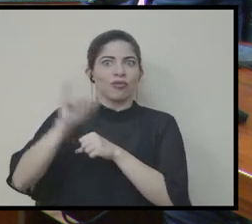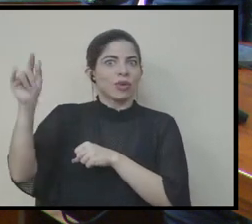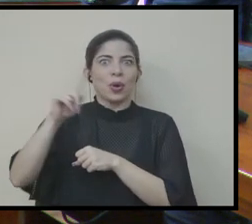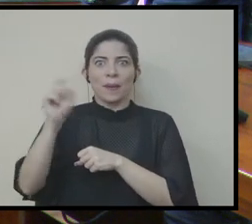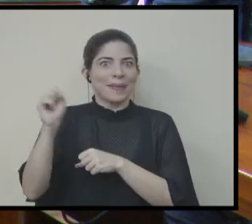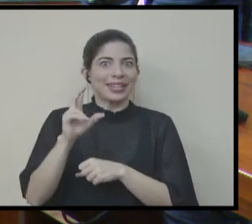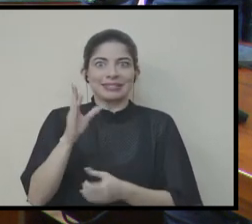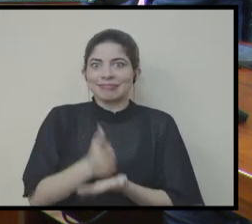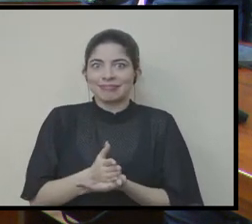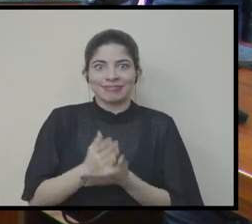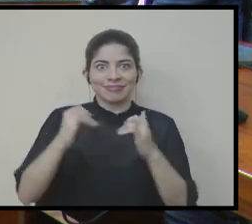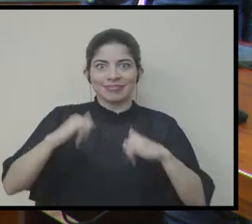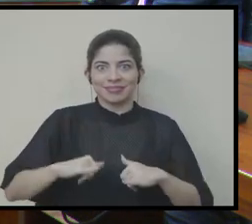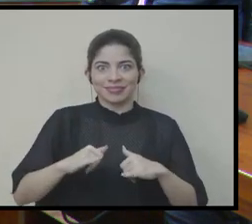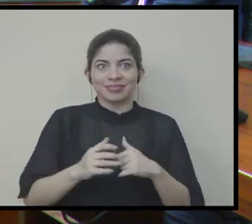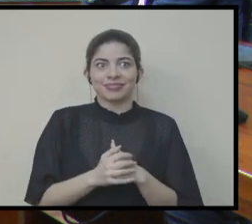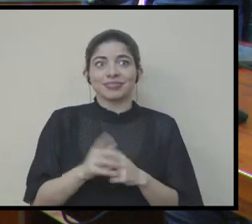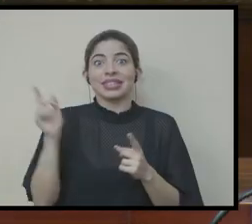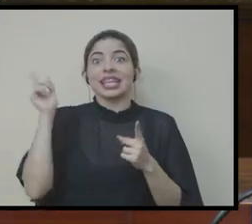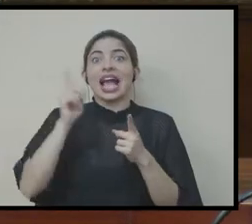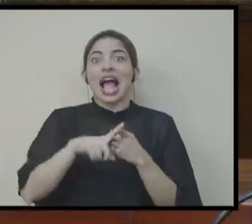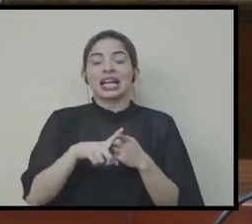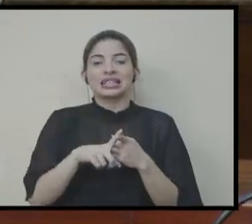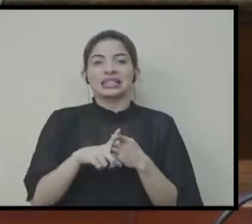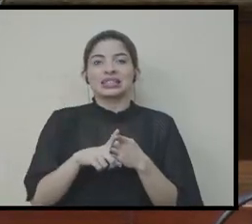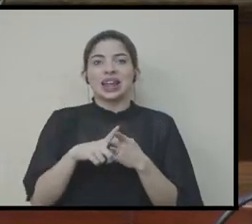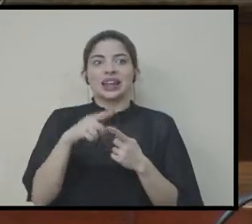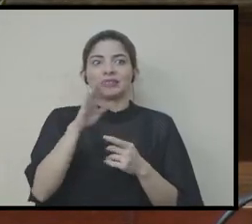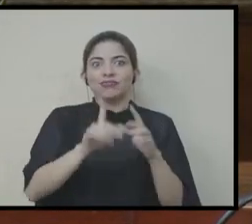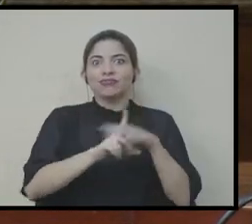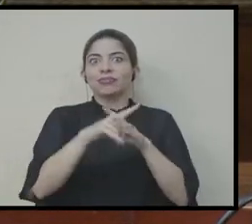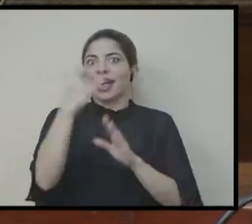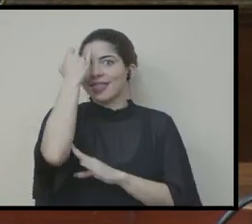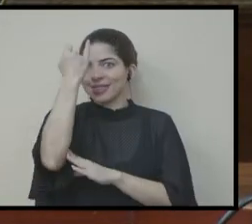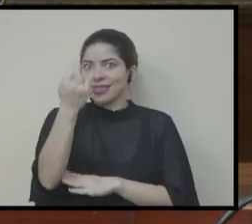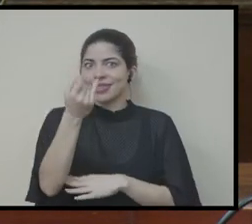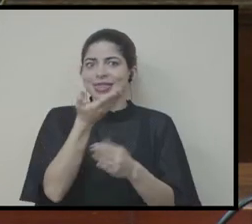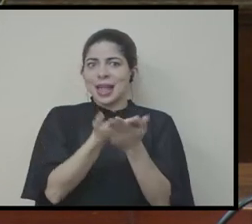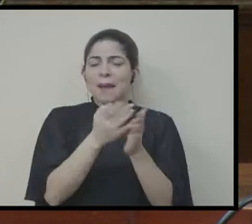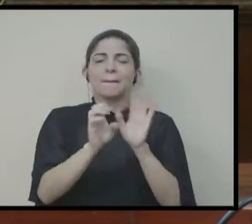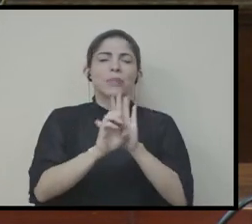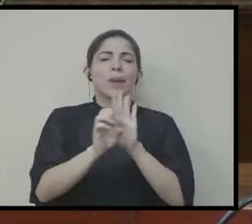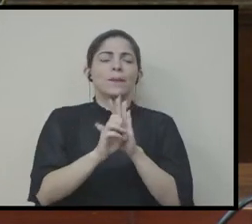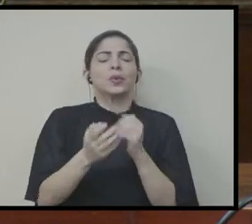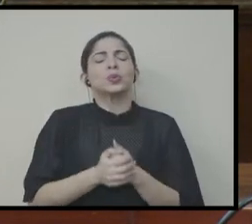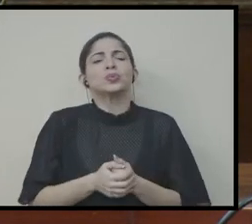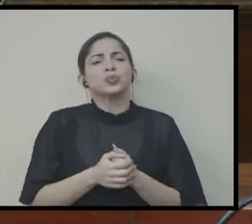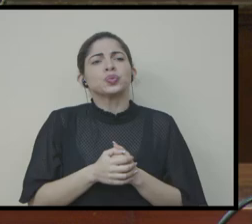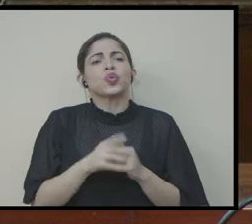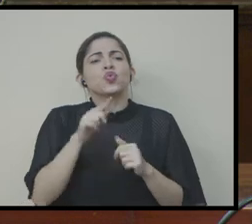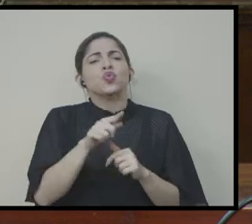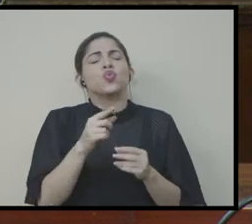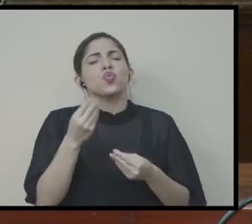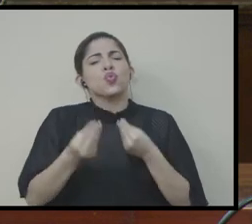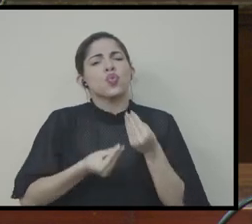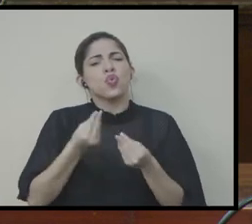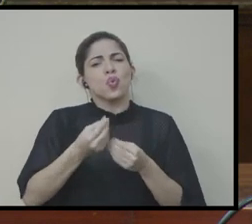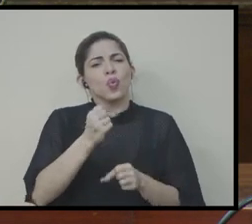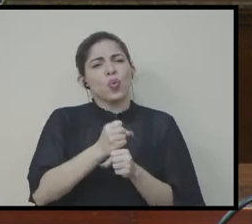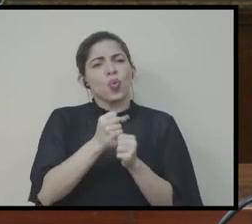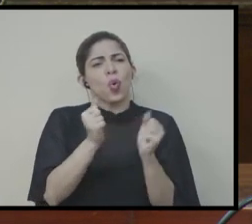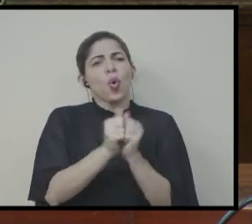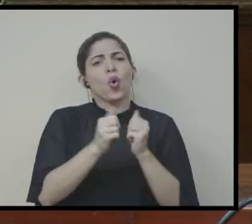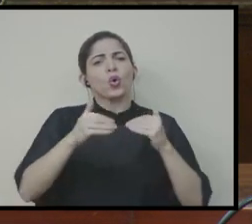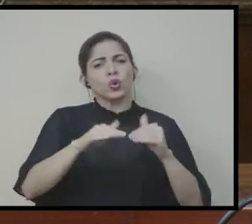mes, hasta que tuviste, digamos, la idea y el planteamiento. Por ejemplo, ¿cómo ha sido el trabajo con